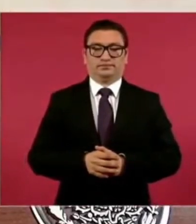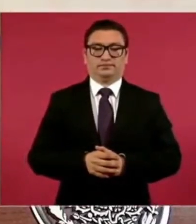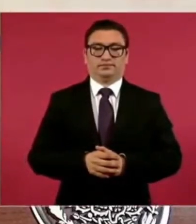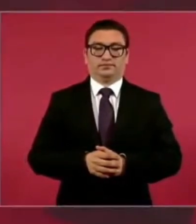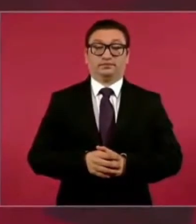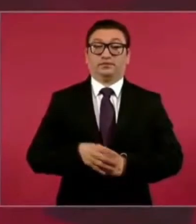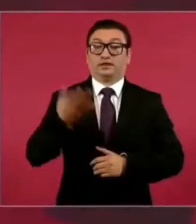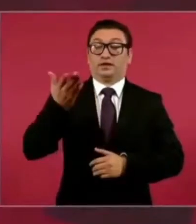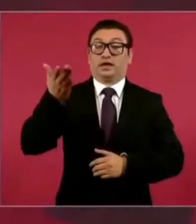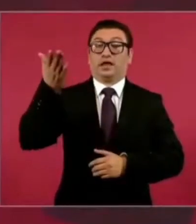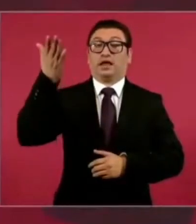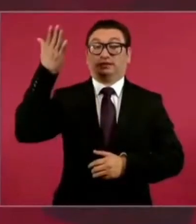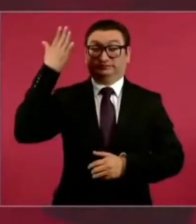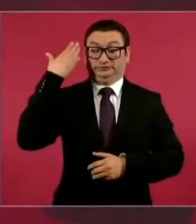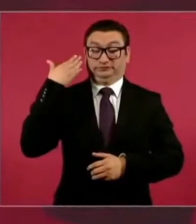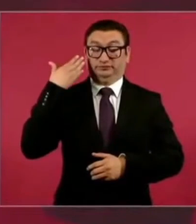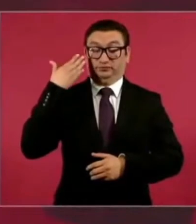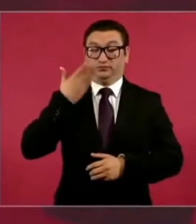Cuando dominaba